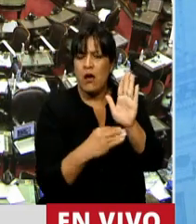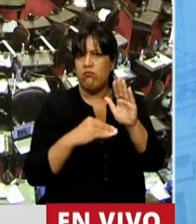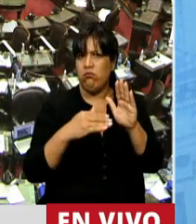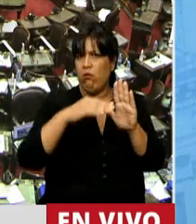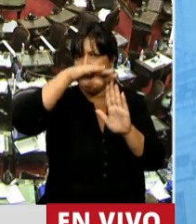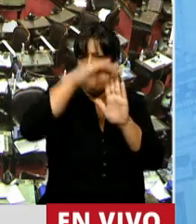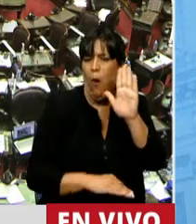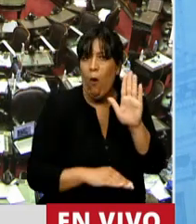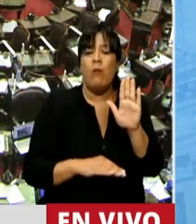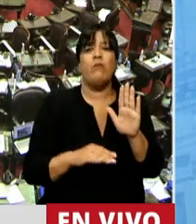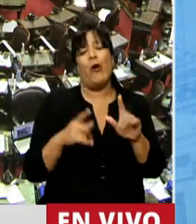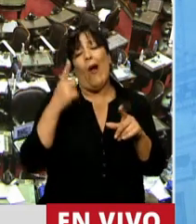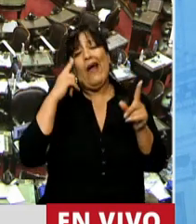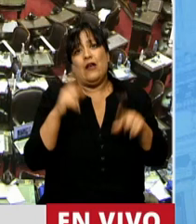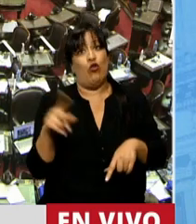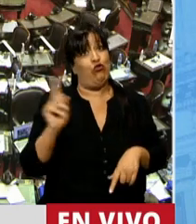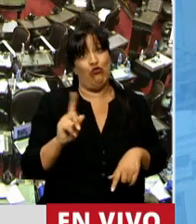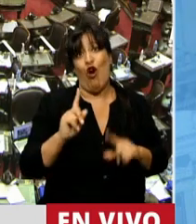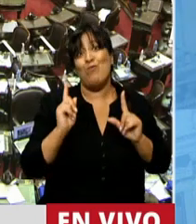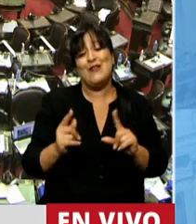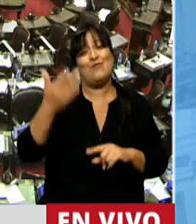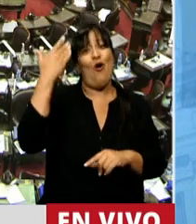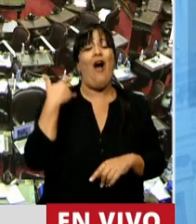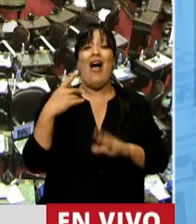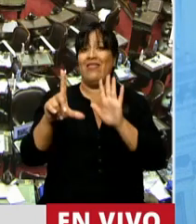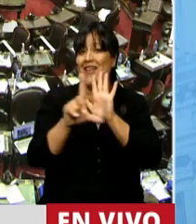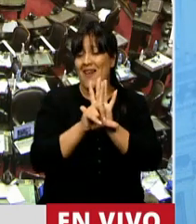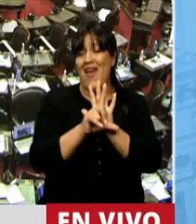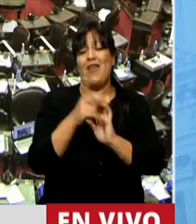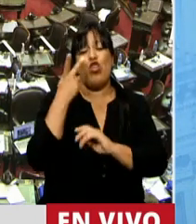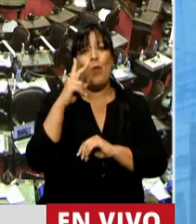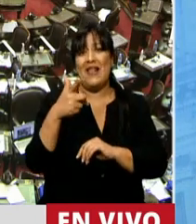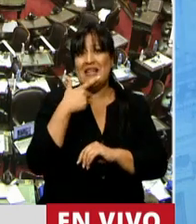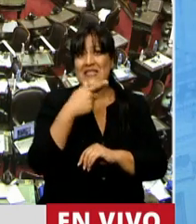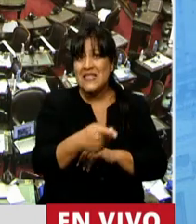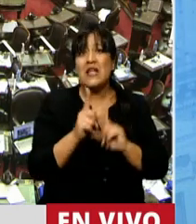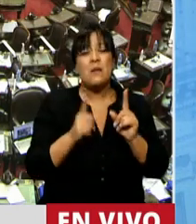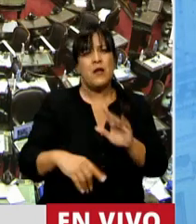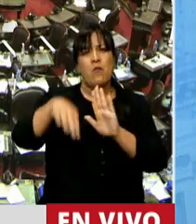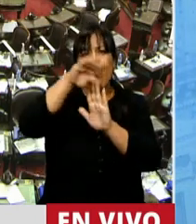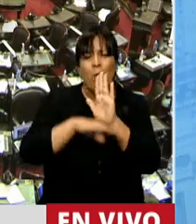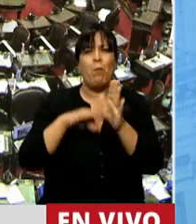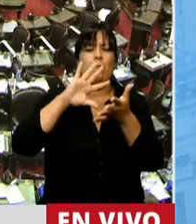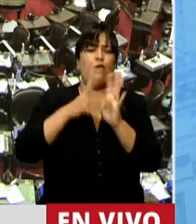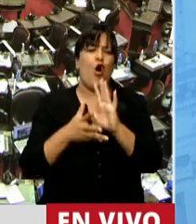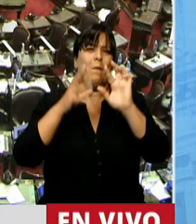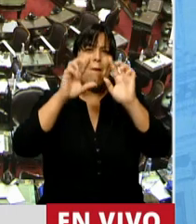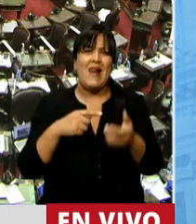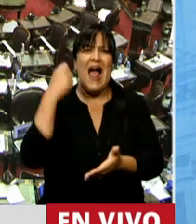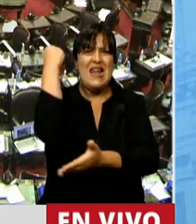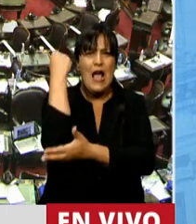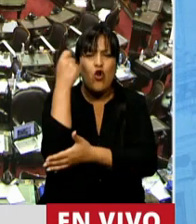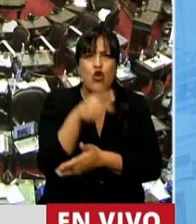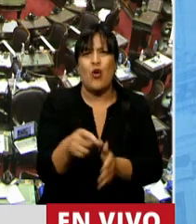ni fue solo por obra y magia de la fórmula votada en 2017. Fue la resultante de un programa de política económica ajustó